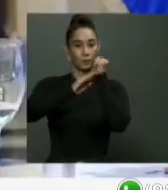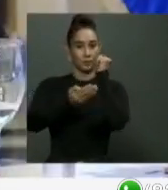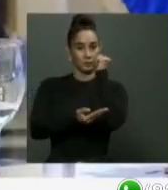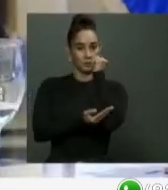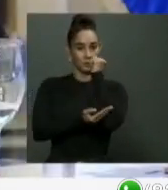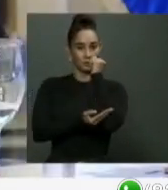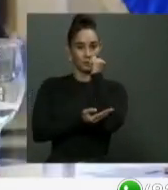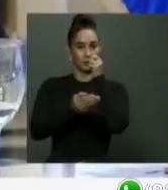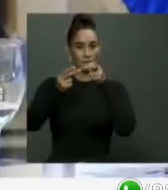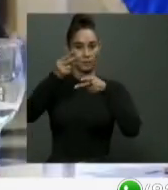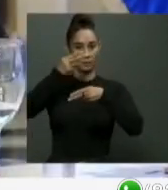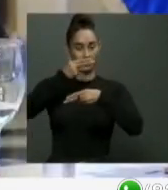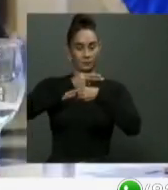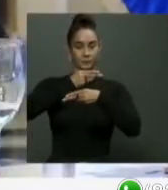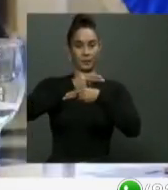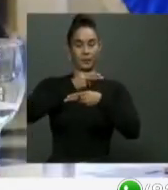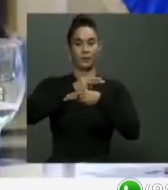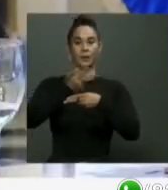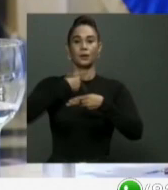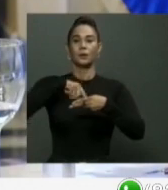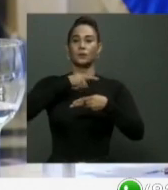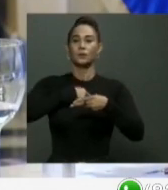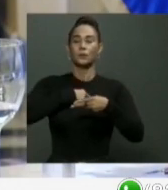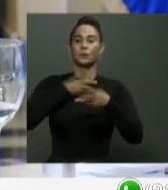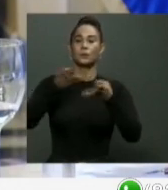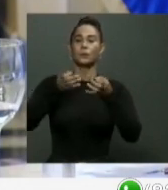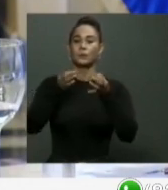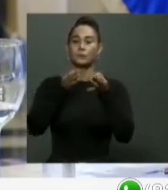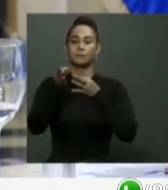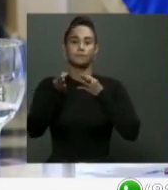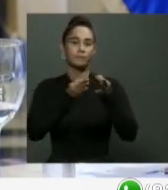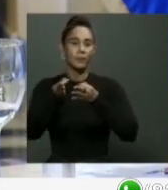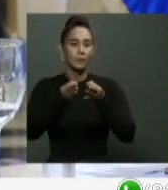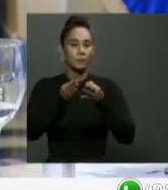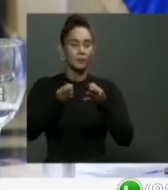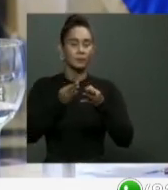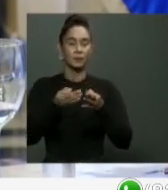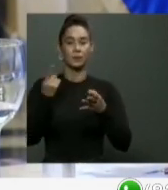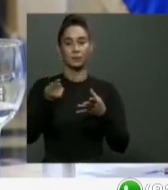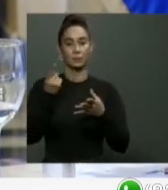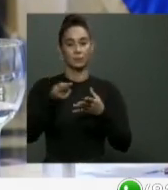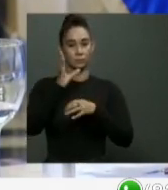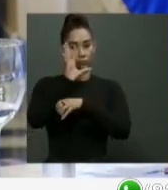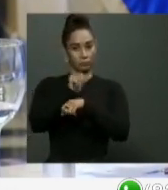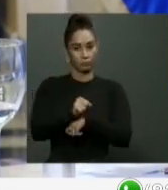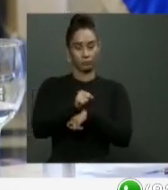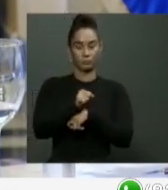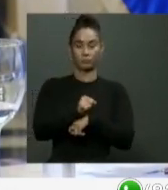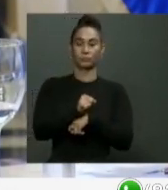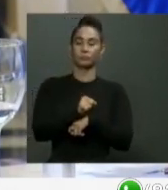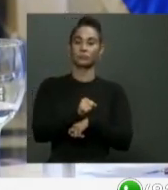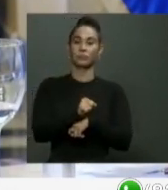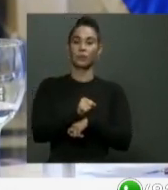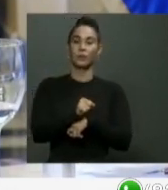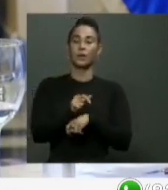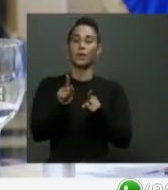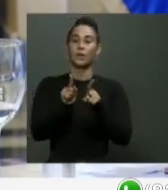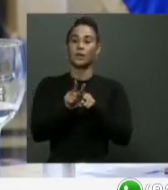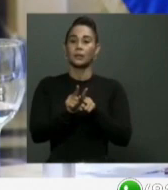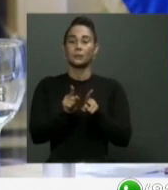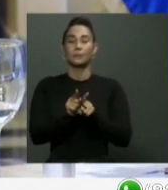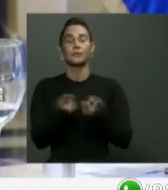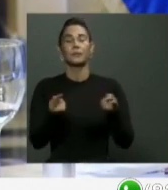festividades navideñas procedente de ciudades extranjeras dónde circula variante Omicron del covid-19